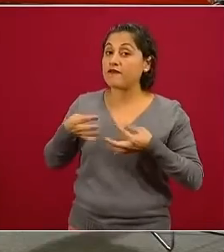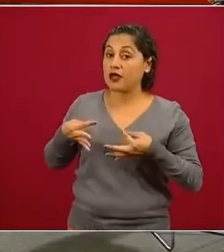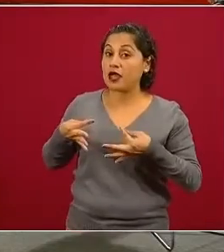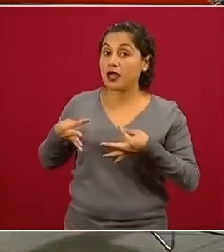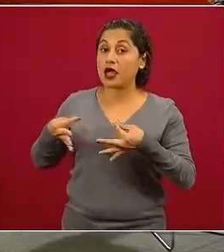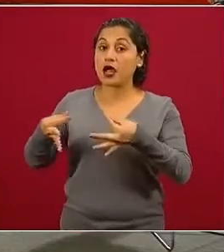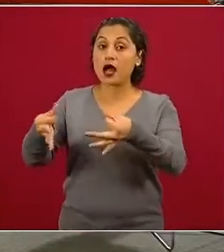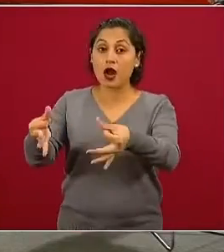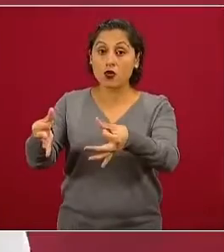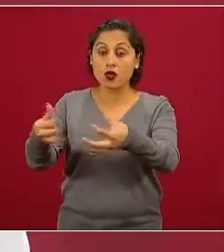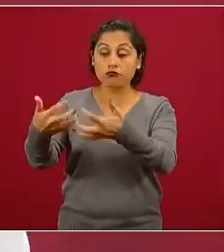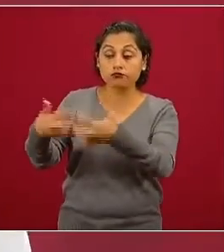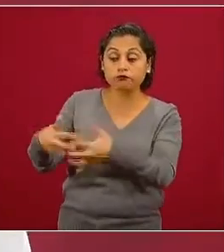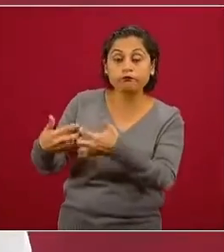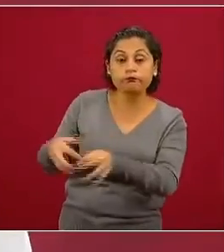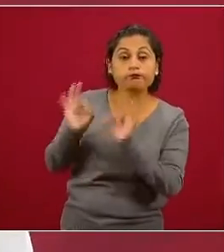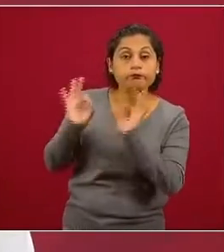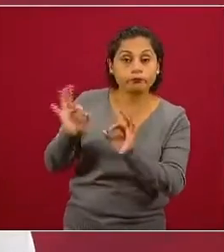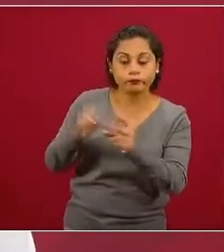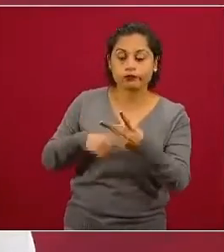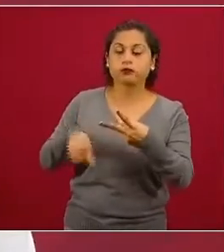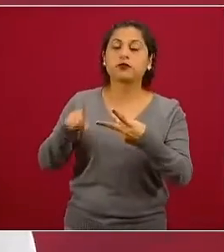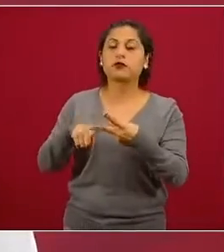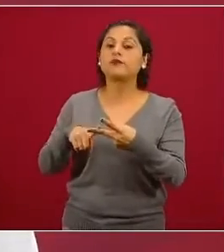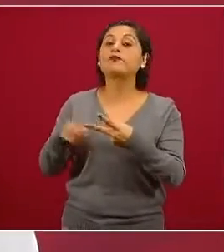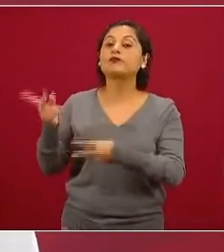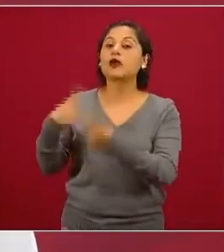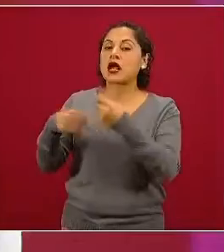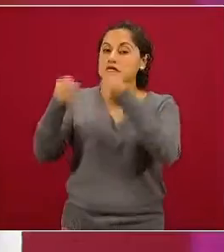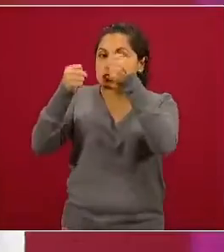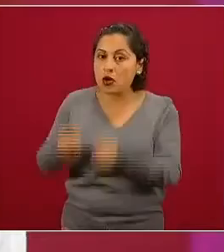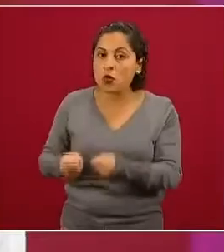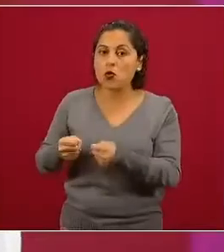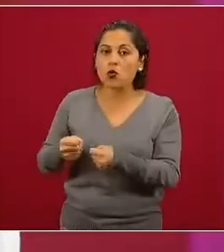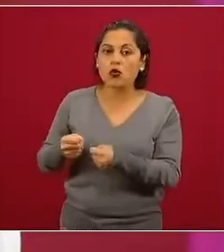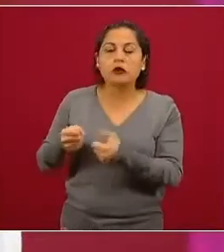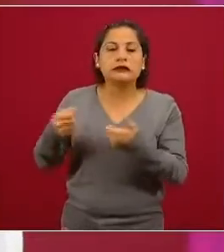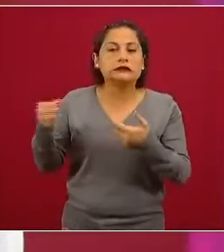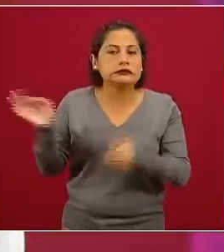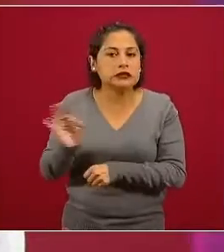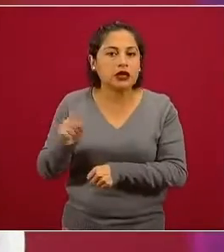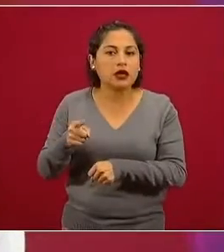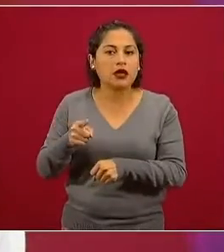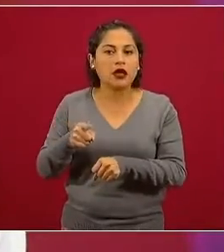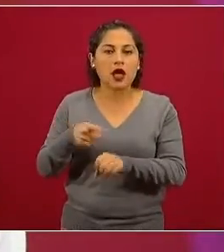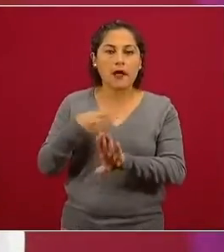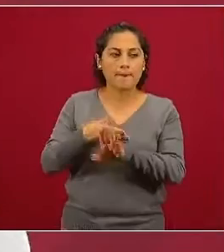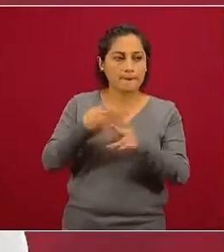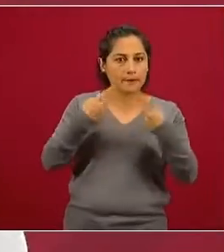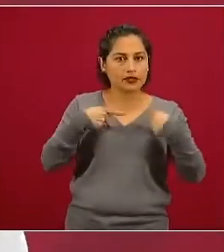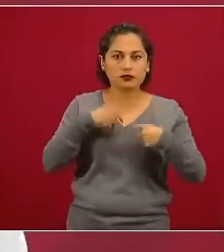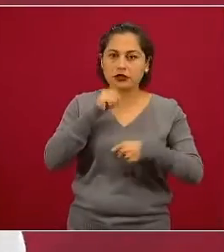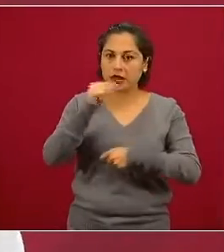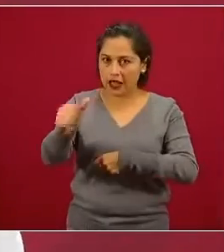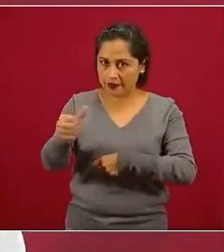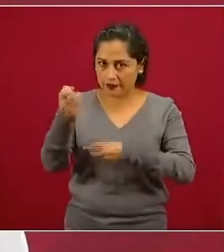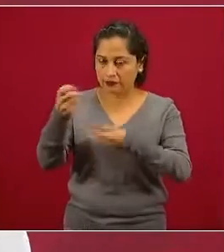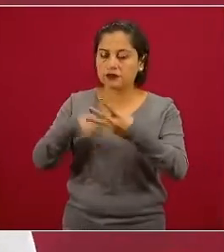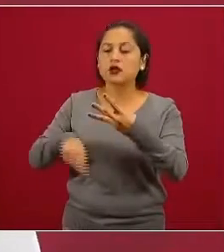medicamentos reguladoras de alimentos y medicamentos, se conoce como el genérico en el mundo. Comités